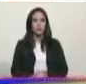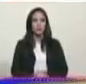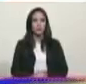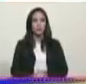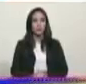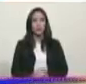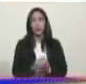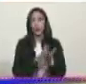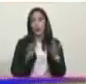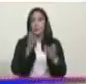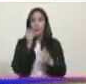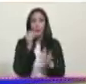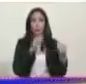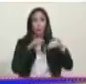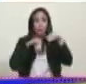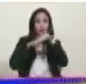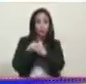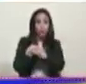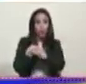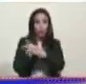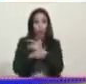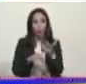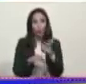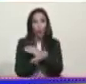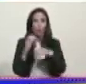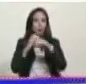En Metrobús un sistema perfecto.